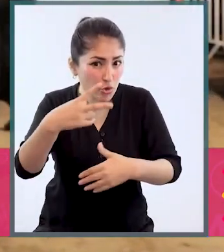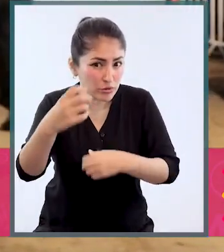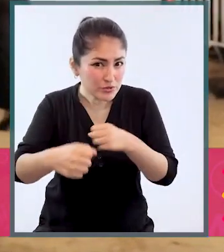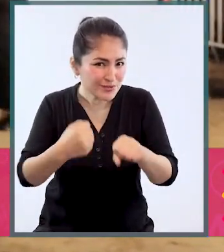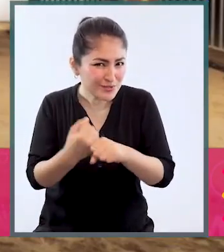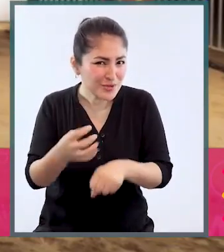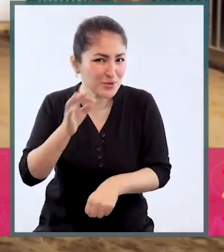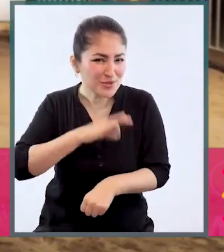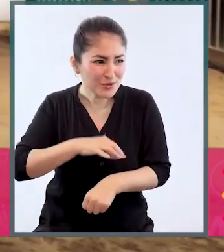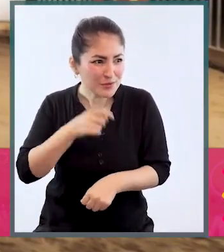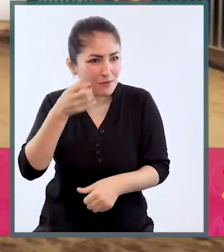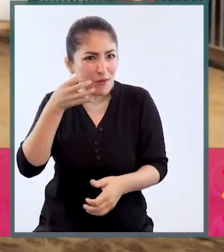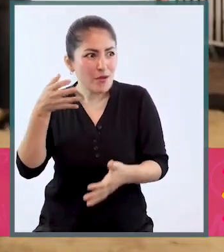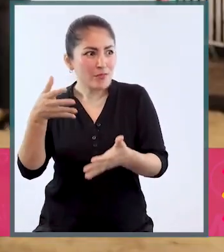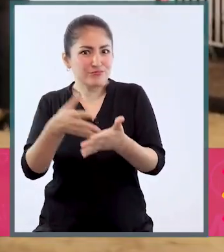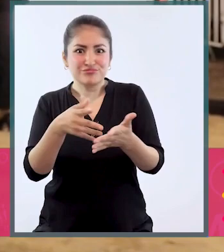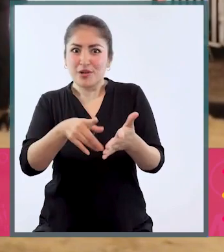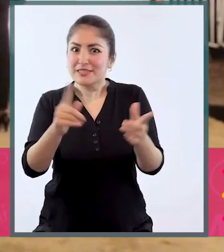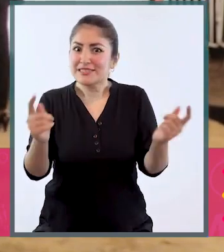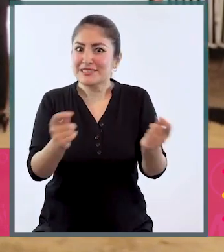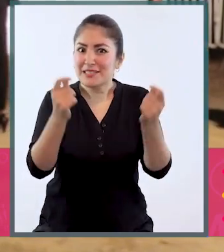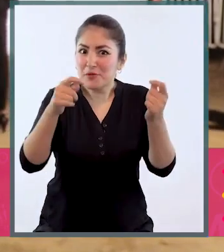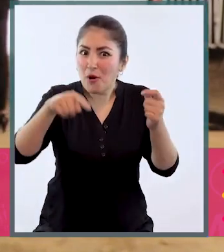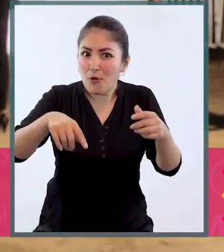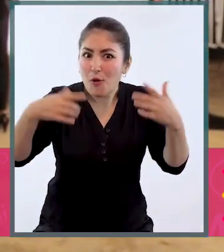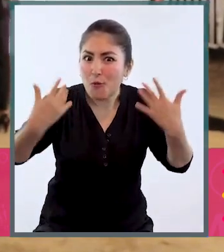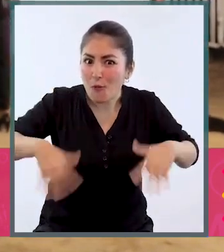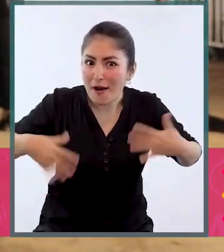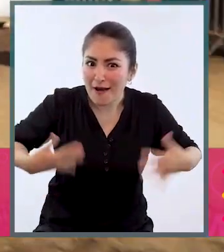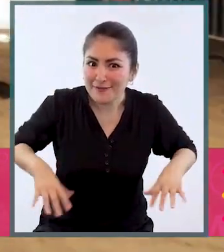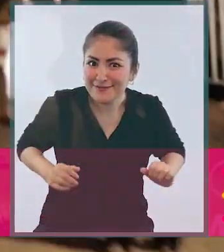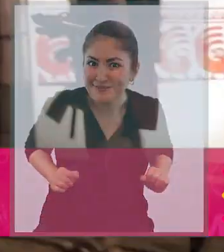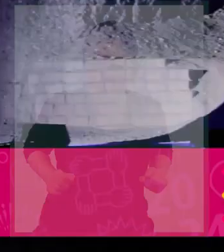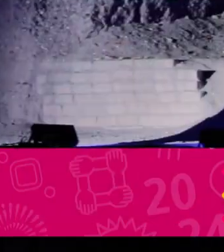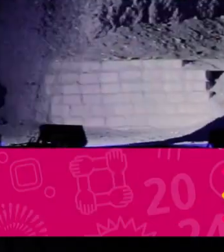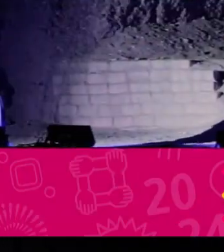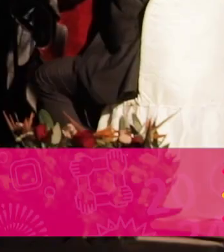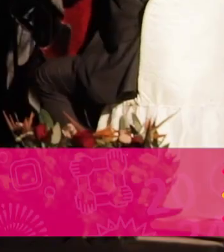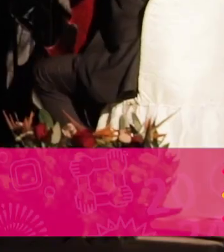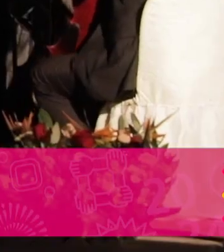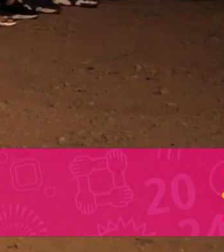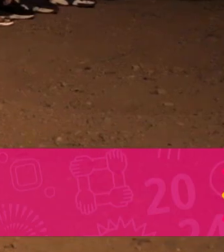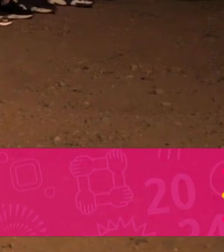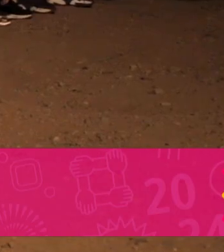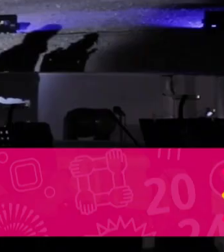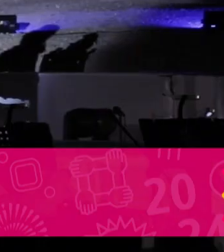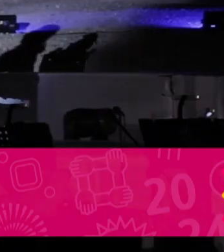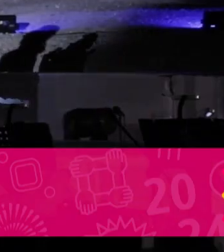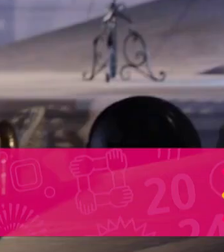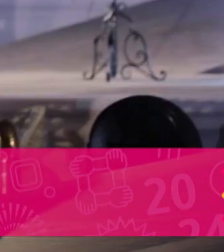su bicentenario, vamos a ser testigos y celebraremos este acontecimiento.